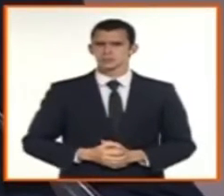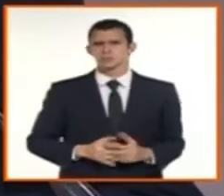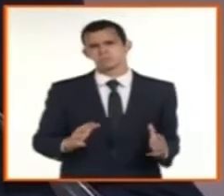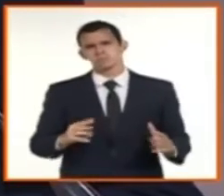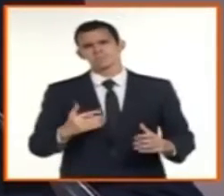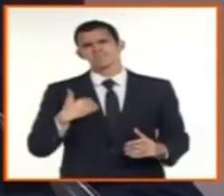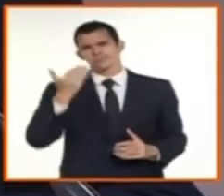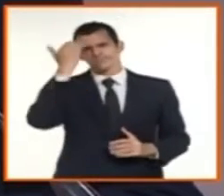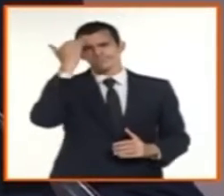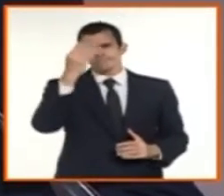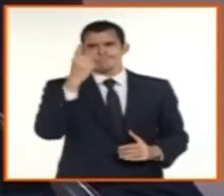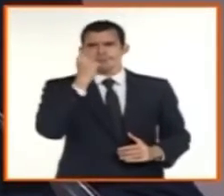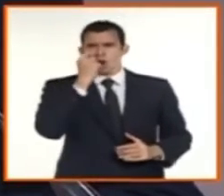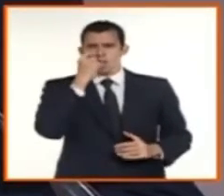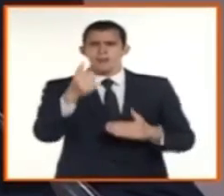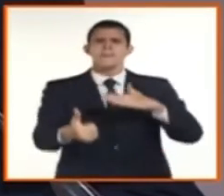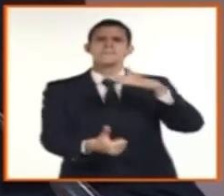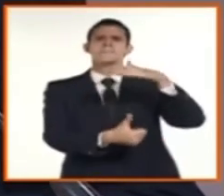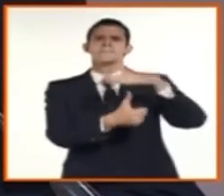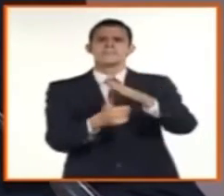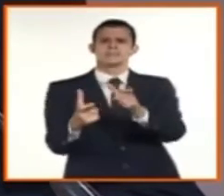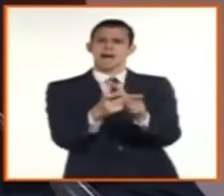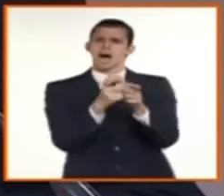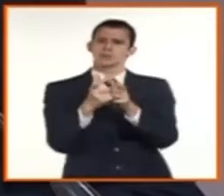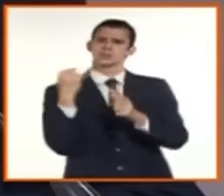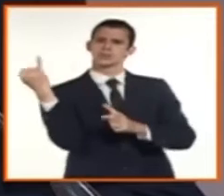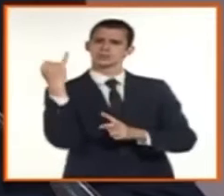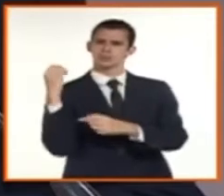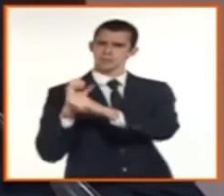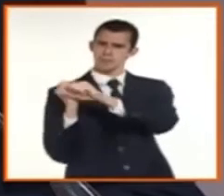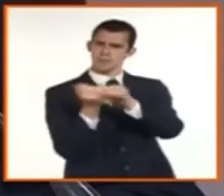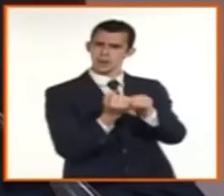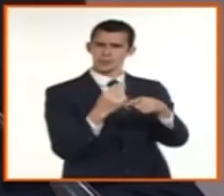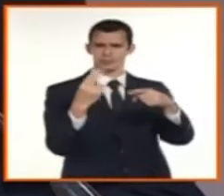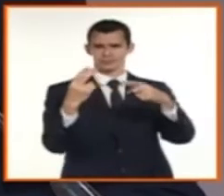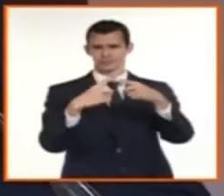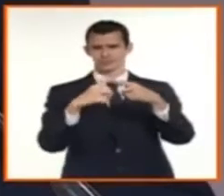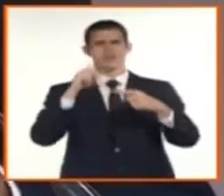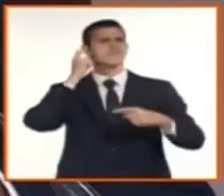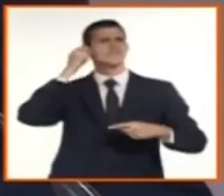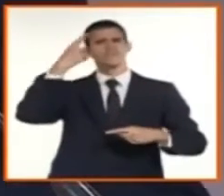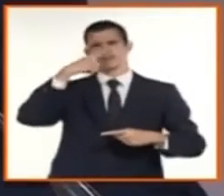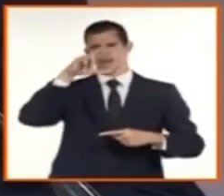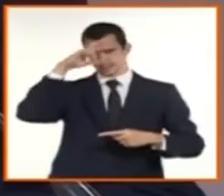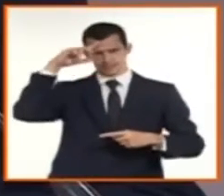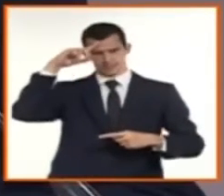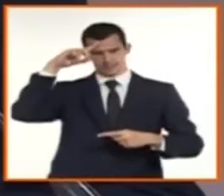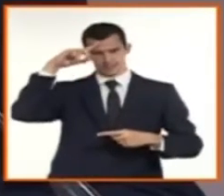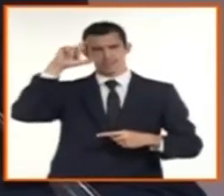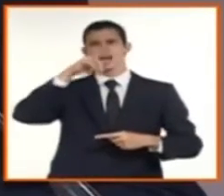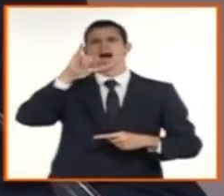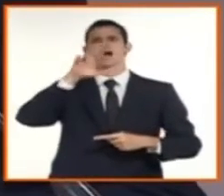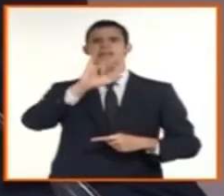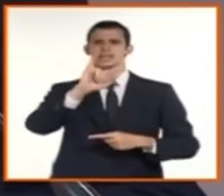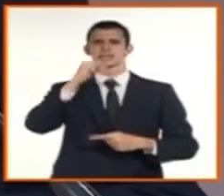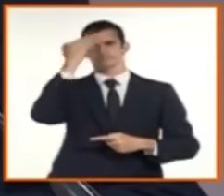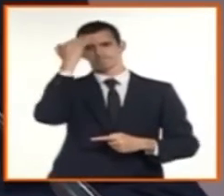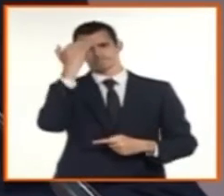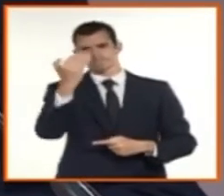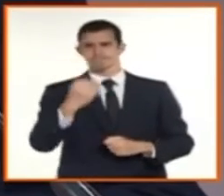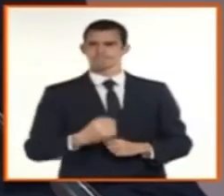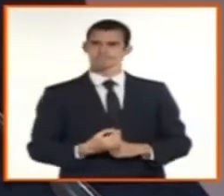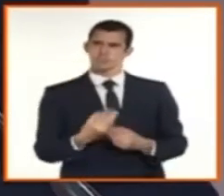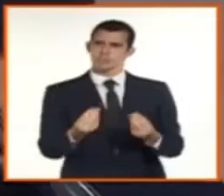para nosotros un gran compromiso y una gran motivación que nosotros tenemos también por el